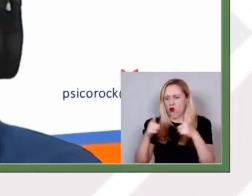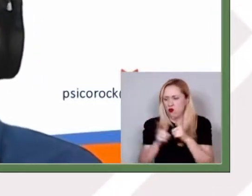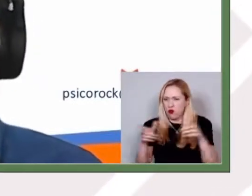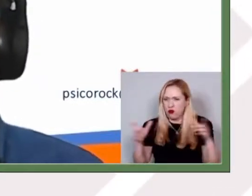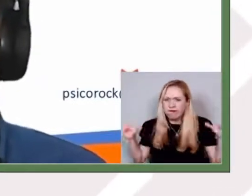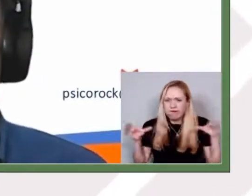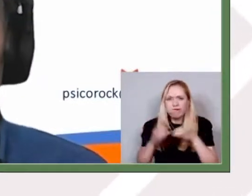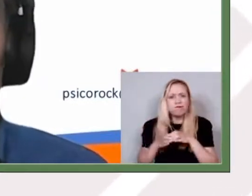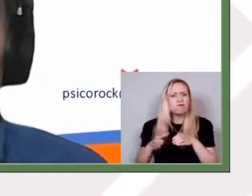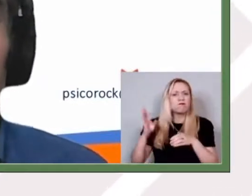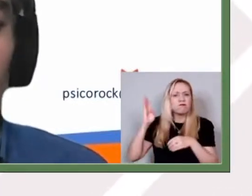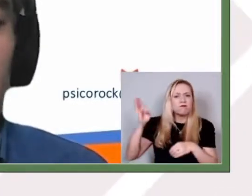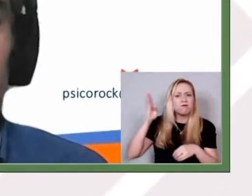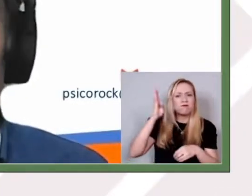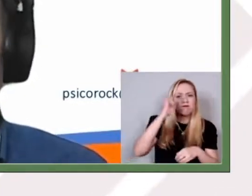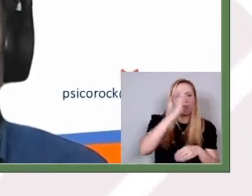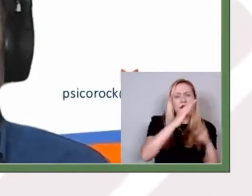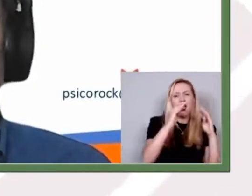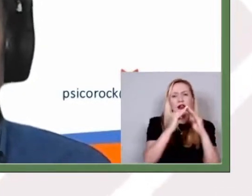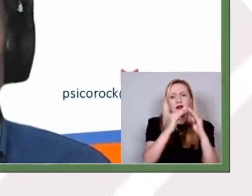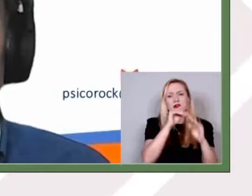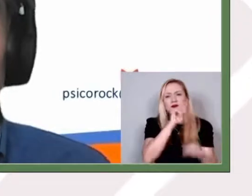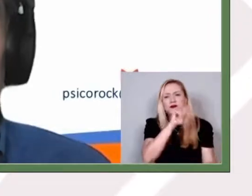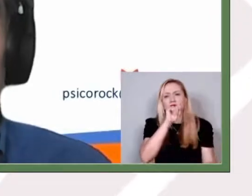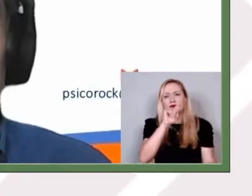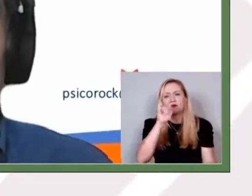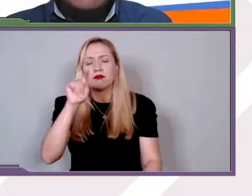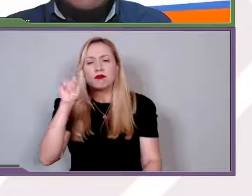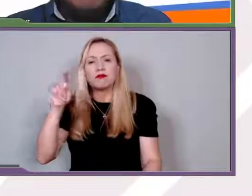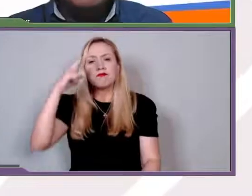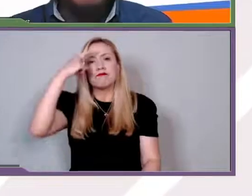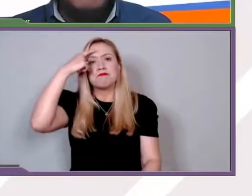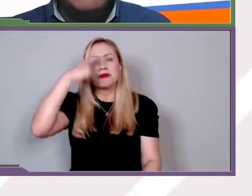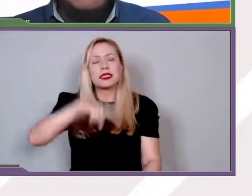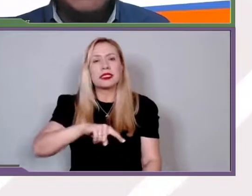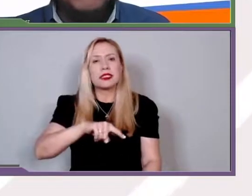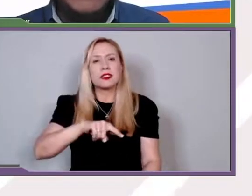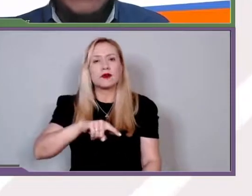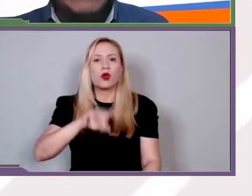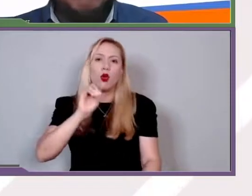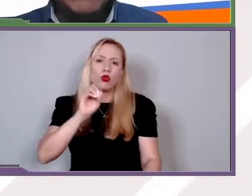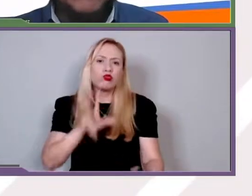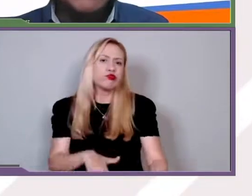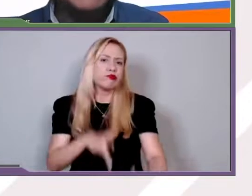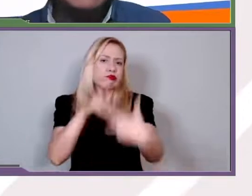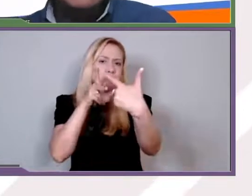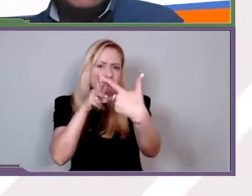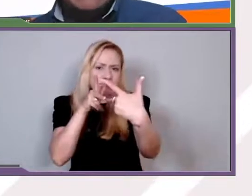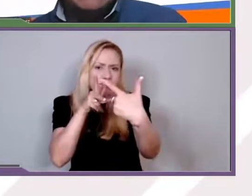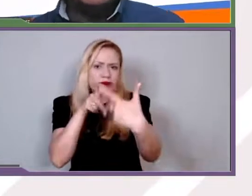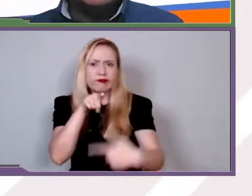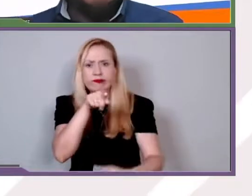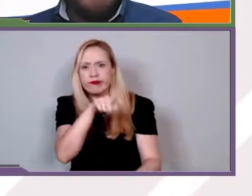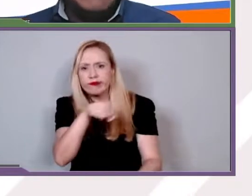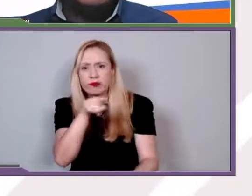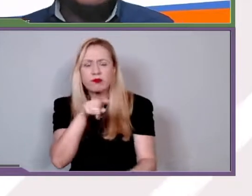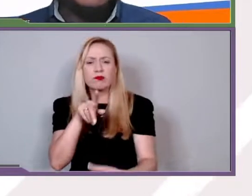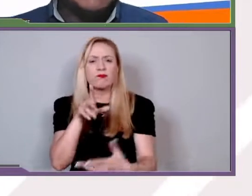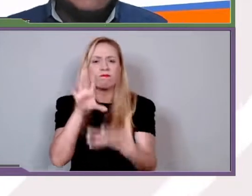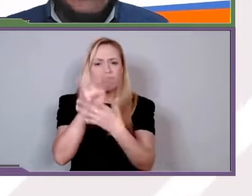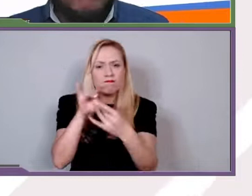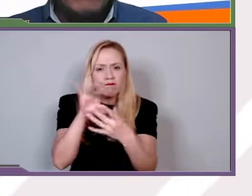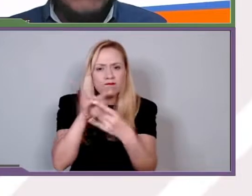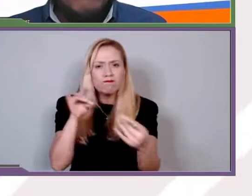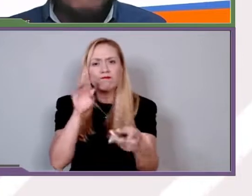por casa o pudieron de alguna manera, de manera virtual, reunir a las personas, darles